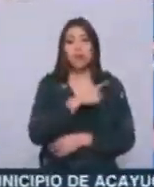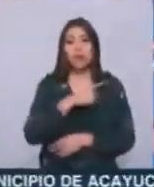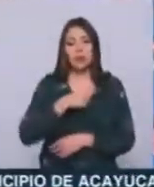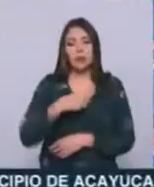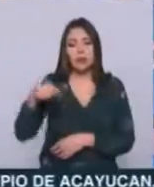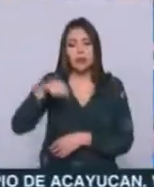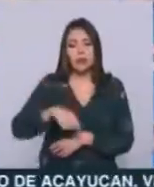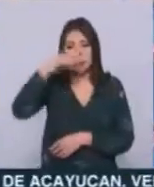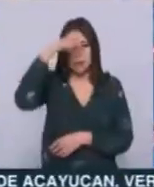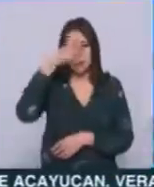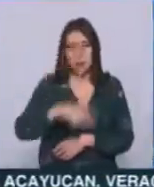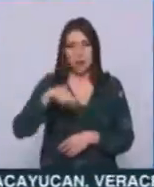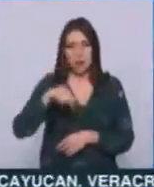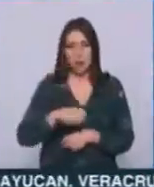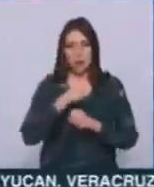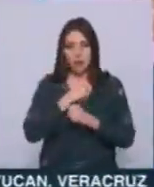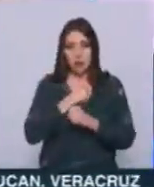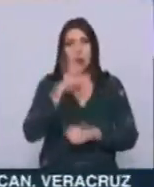o en los Estados Unidos.